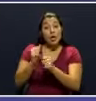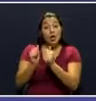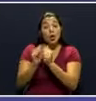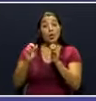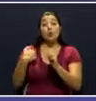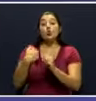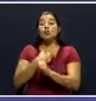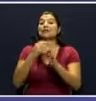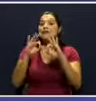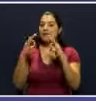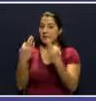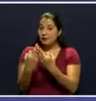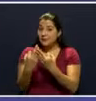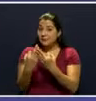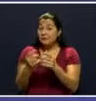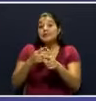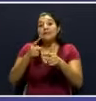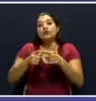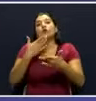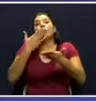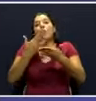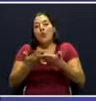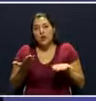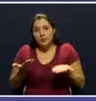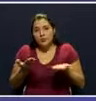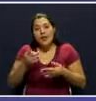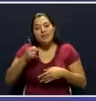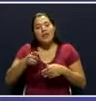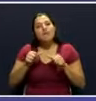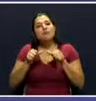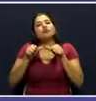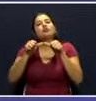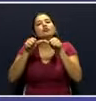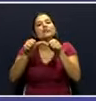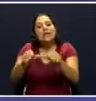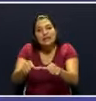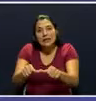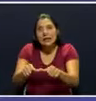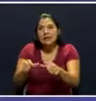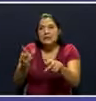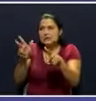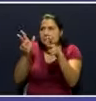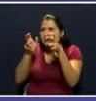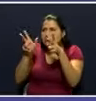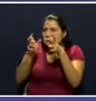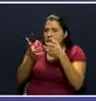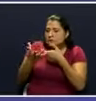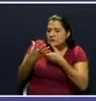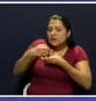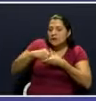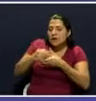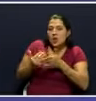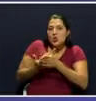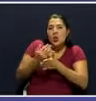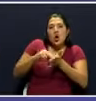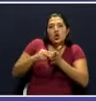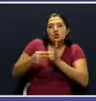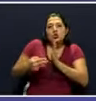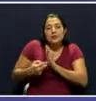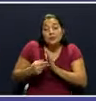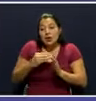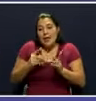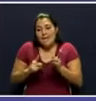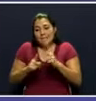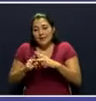familias. Así que bueno, hay que ir asimilando todo este universo de conceptos nuevos y aplicarlos